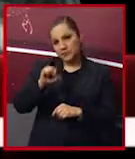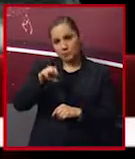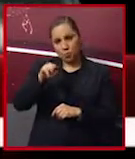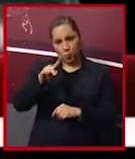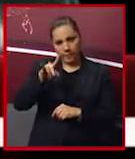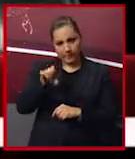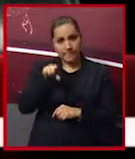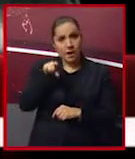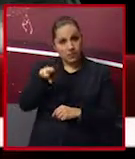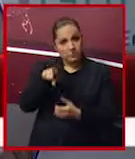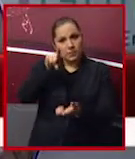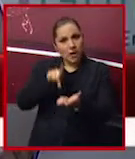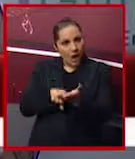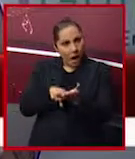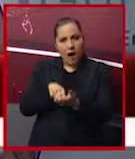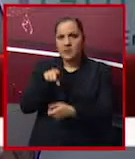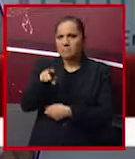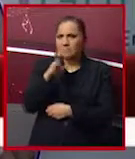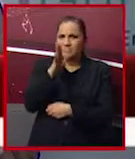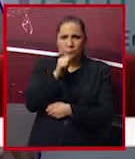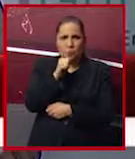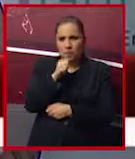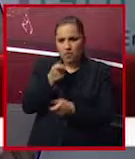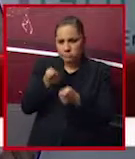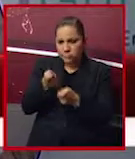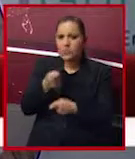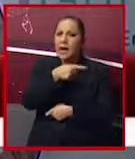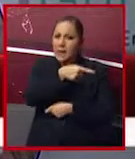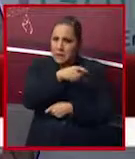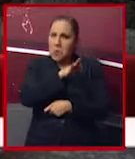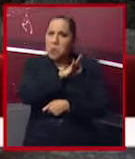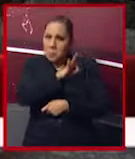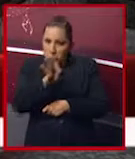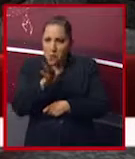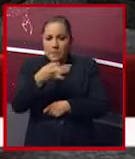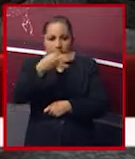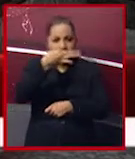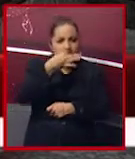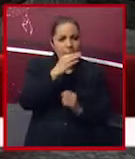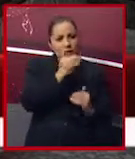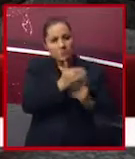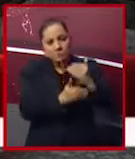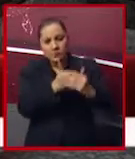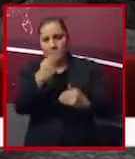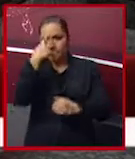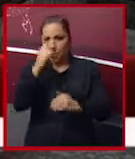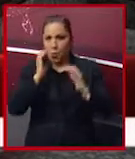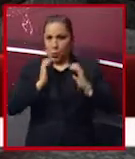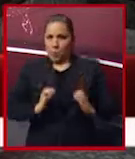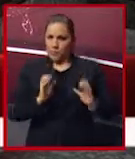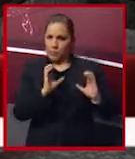una recuperación parcial, informó para Noticias del Congreso Adrián Aguilar Torres.